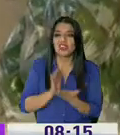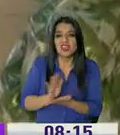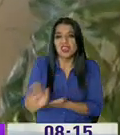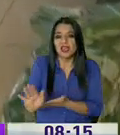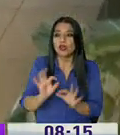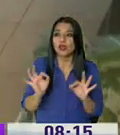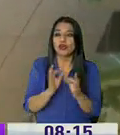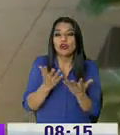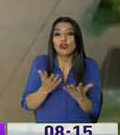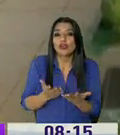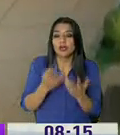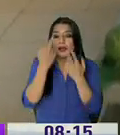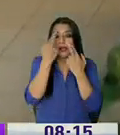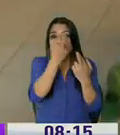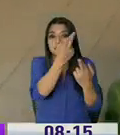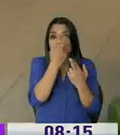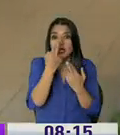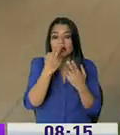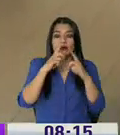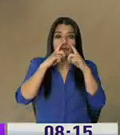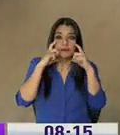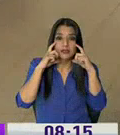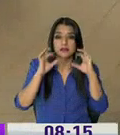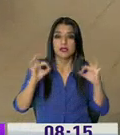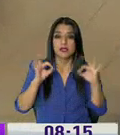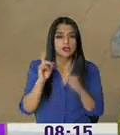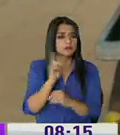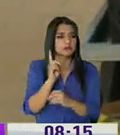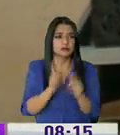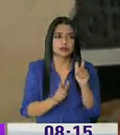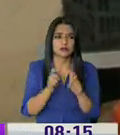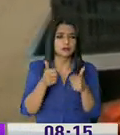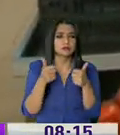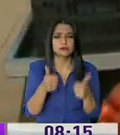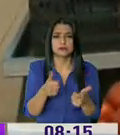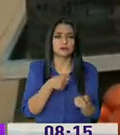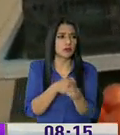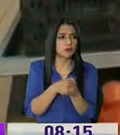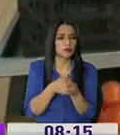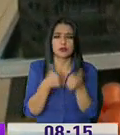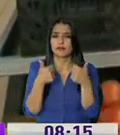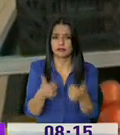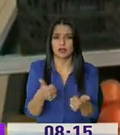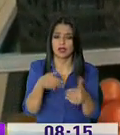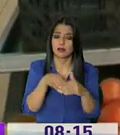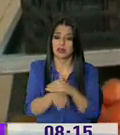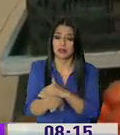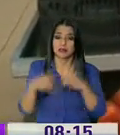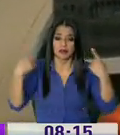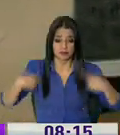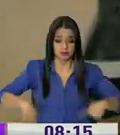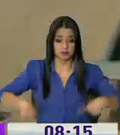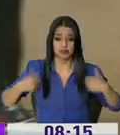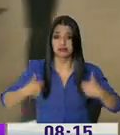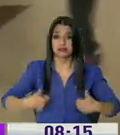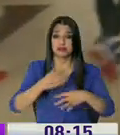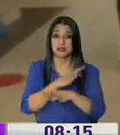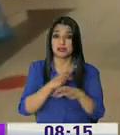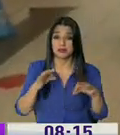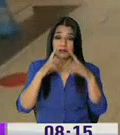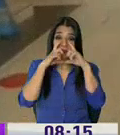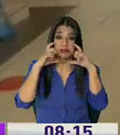no quiera respetar las normas de bioseguridad? No, la ciudadanía colabora abiertamente. Ellos están, yo creo